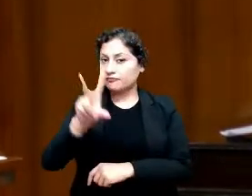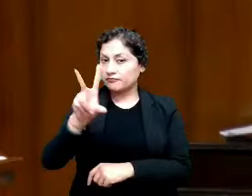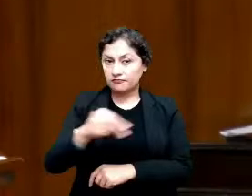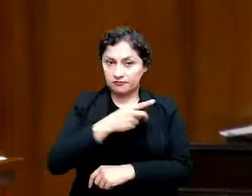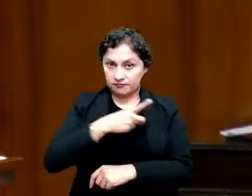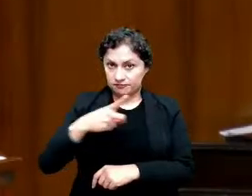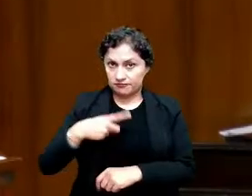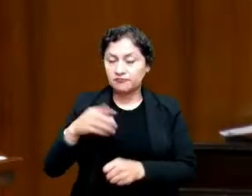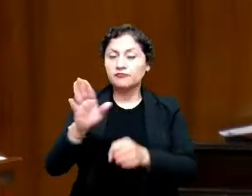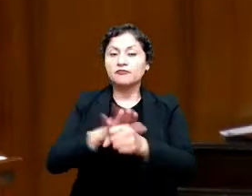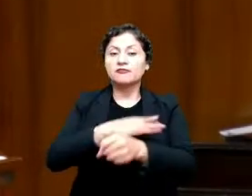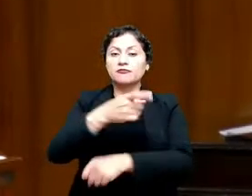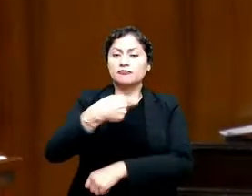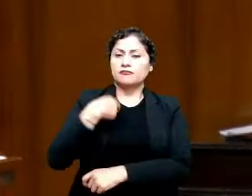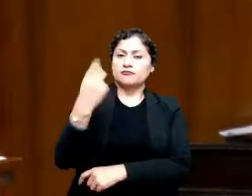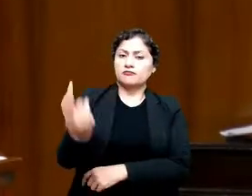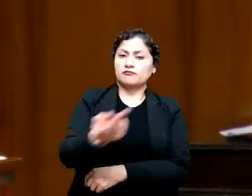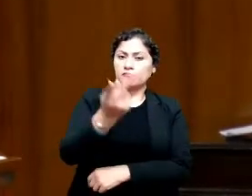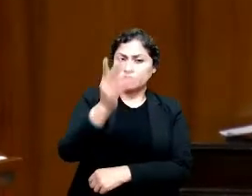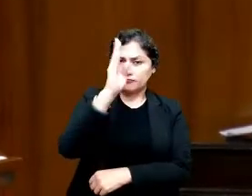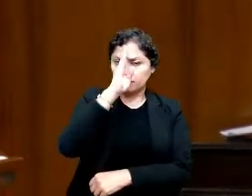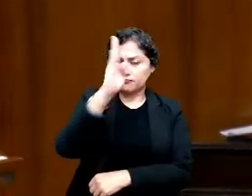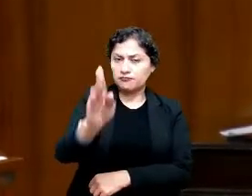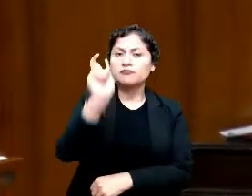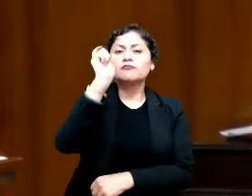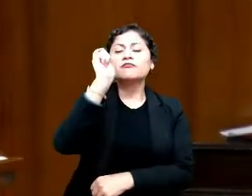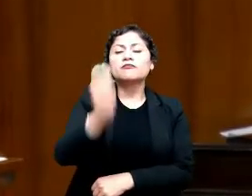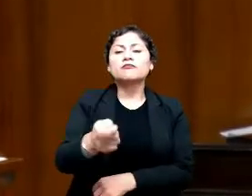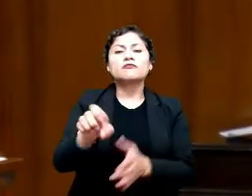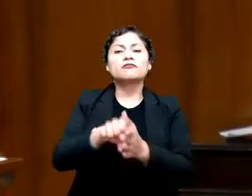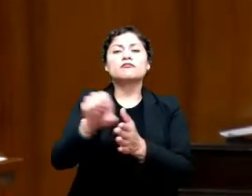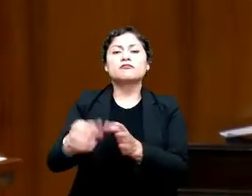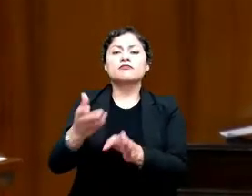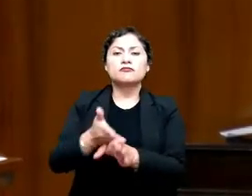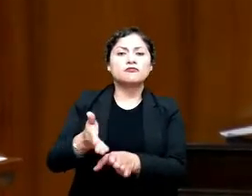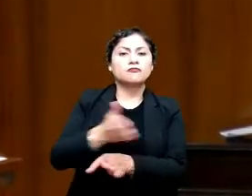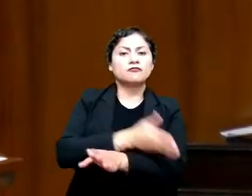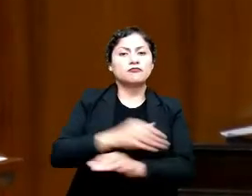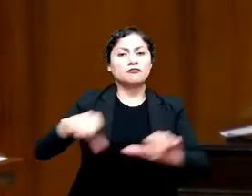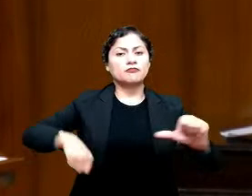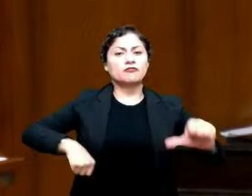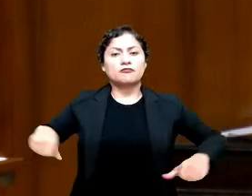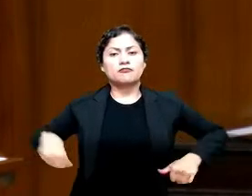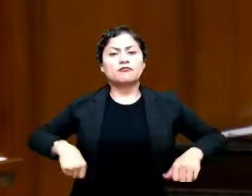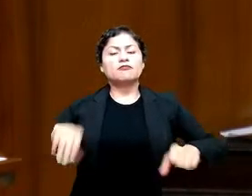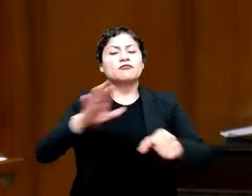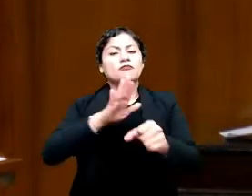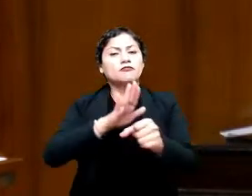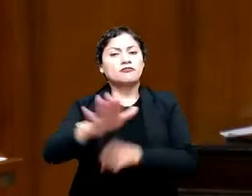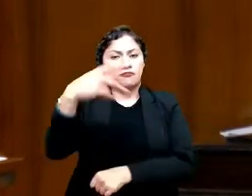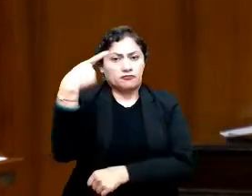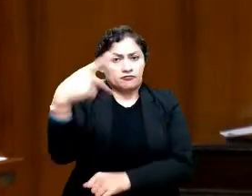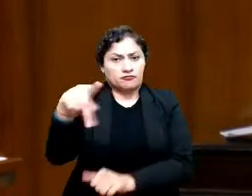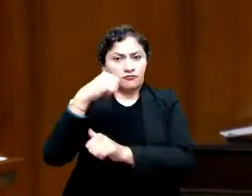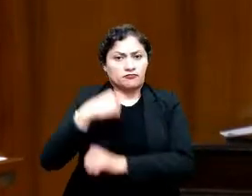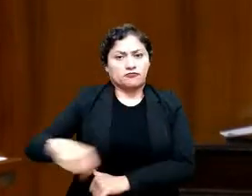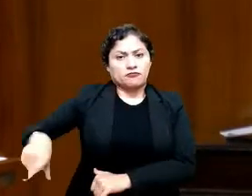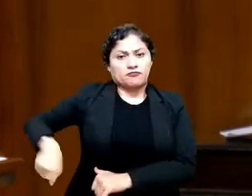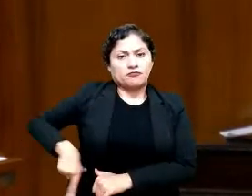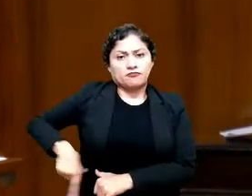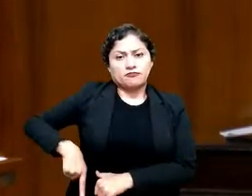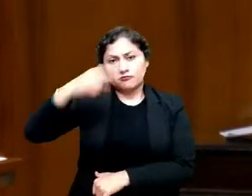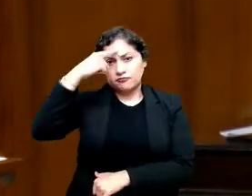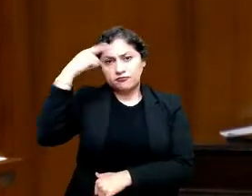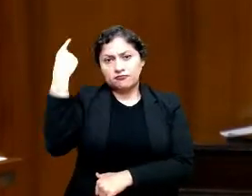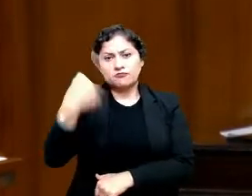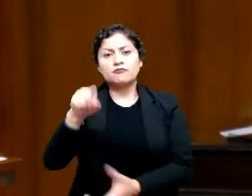han sido las acciones que han efectuado la Secretaría General de Gobierno para garantizar la gobernabilidad en